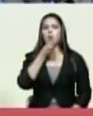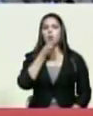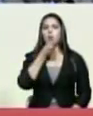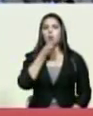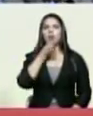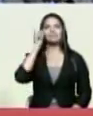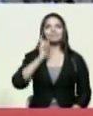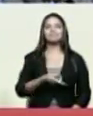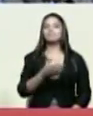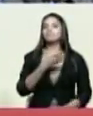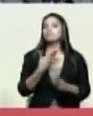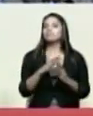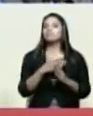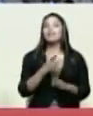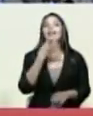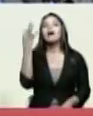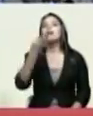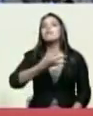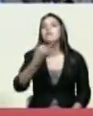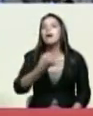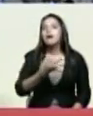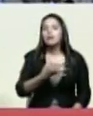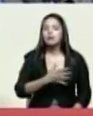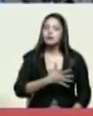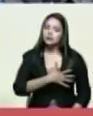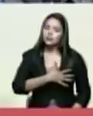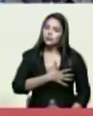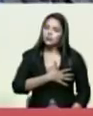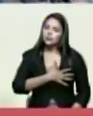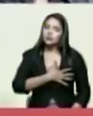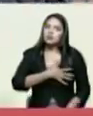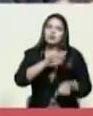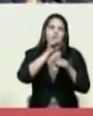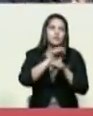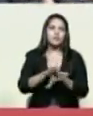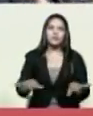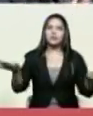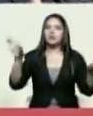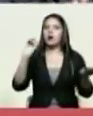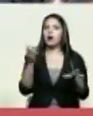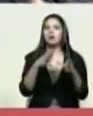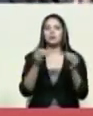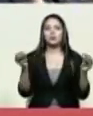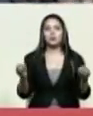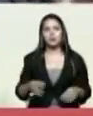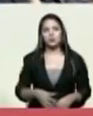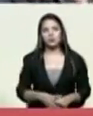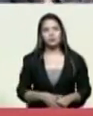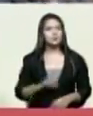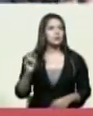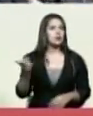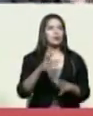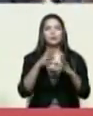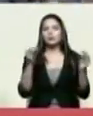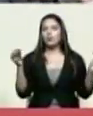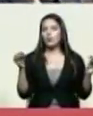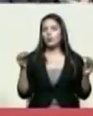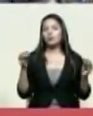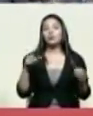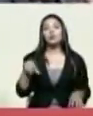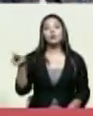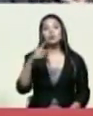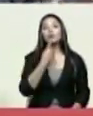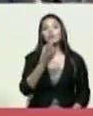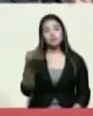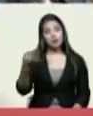que tengamos que decir, pero decir la verdad y decirla con el corazón. Eso llega a todos lados. A todos lados llega cuando usted dice